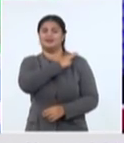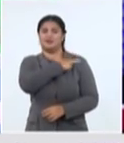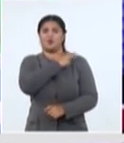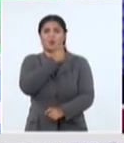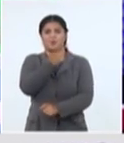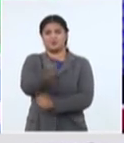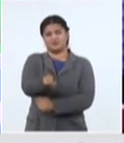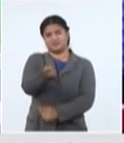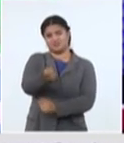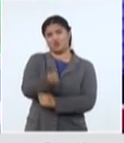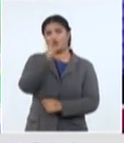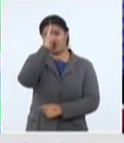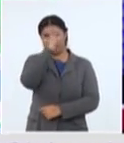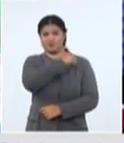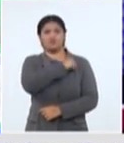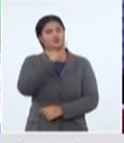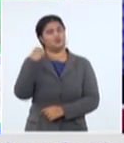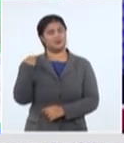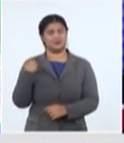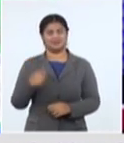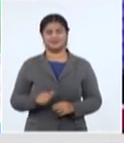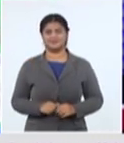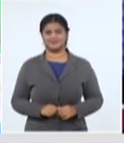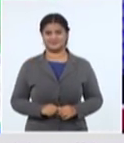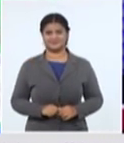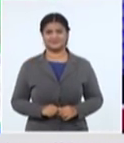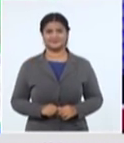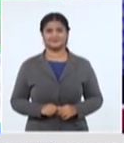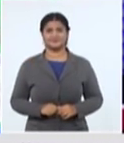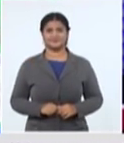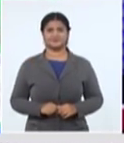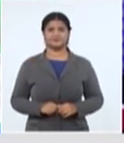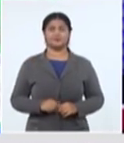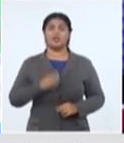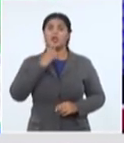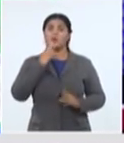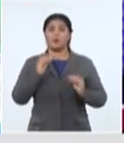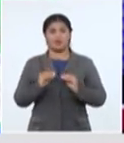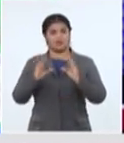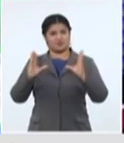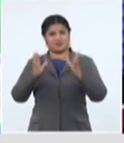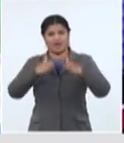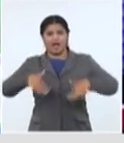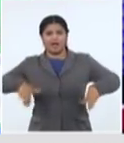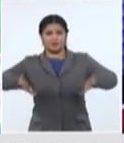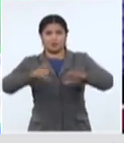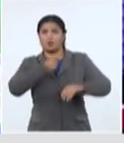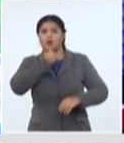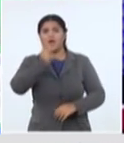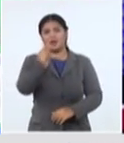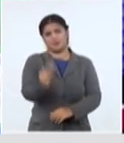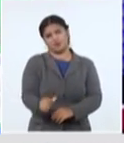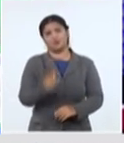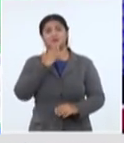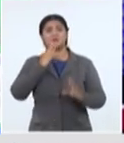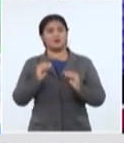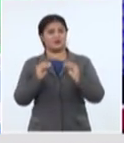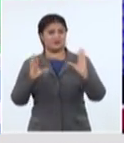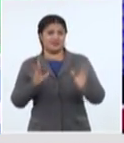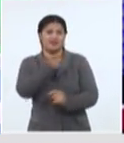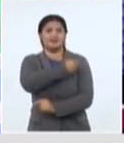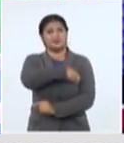para ti, para el colectivo y para la teleaudiencia, y también un gusto poder compartir estas experiencias con ustedes.